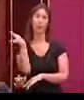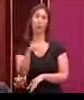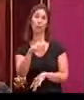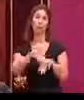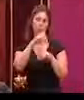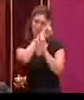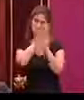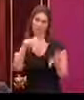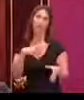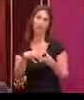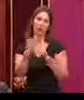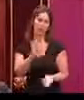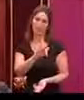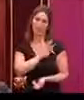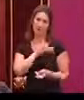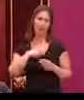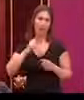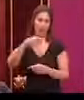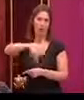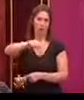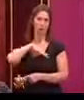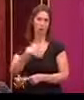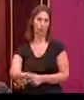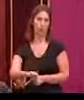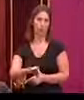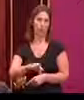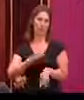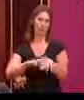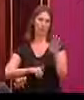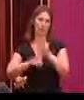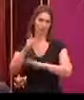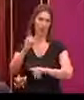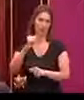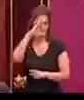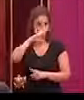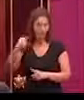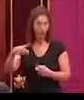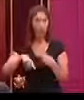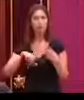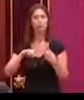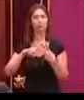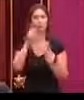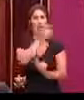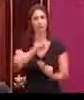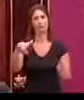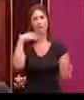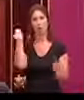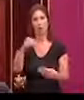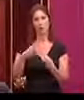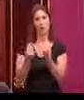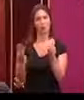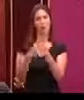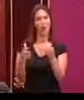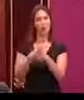sin duda Granada lo merece y el potencial que ello supone para la ciudad es muy grande. Aquí hay talento, aquí hay gente joven con muchas ganas